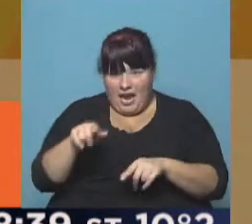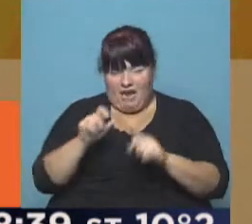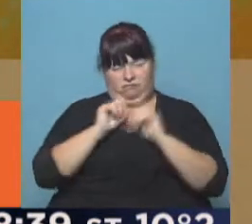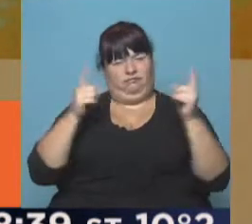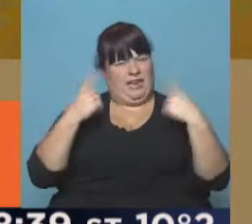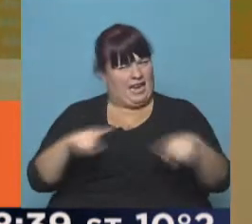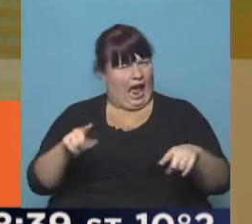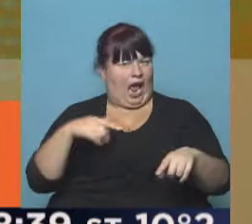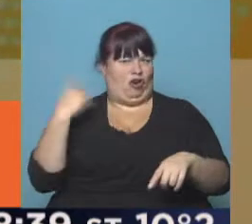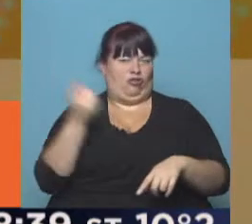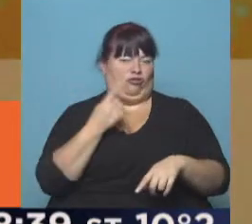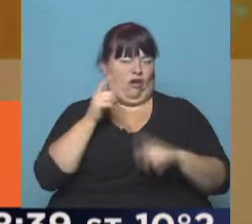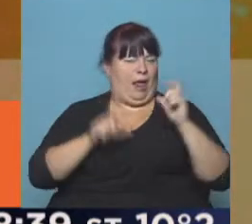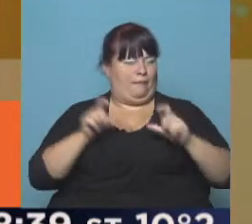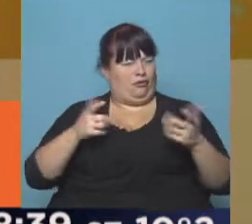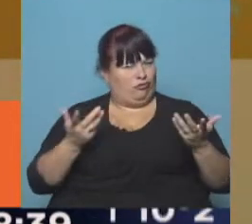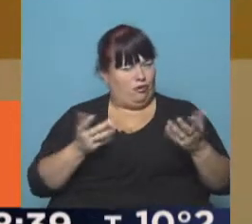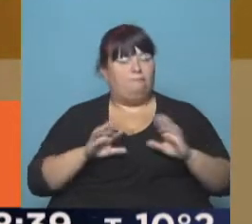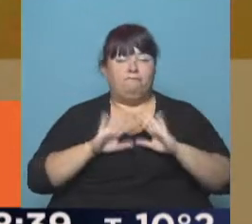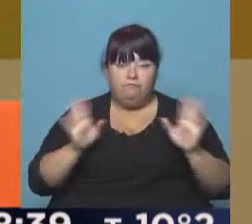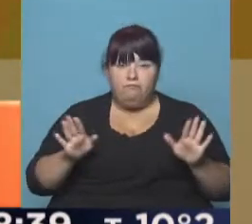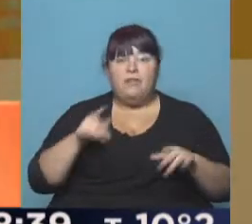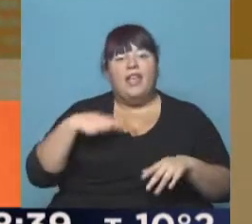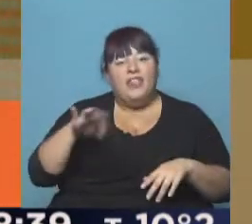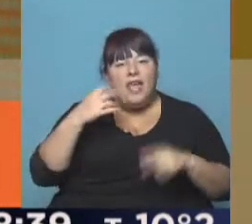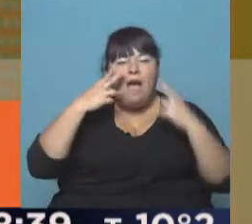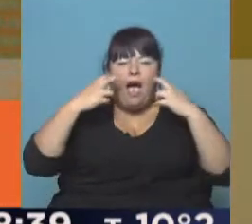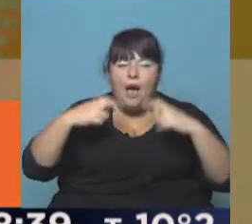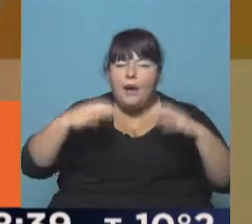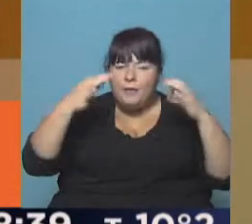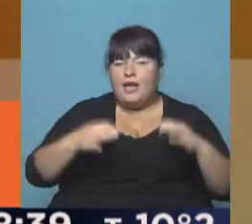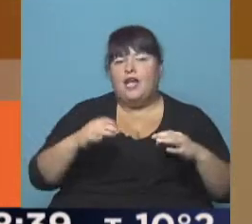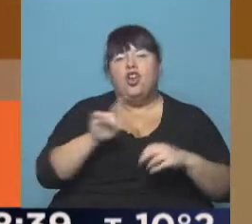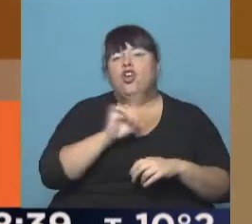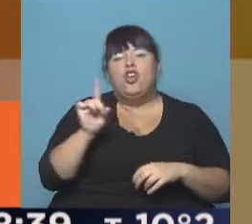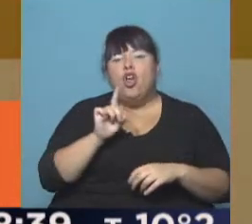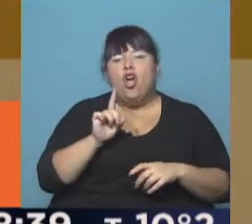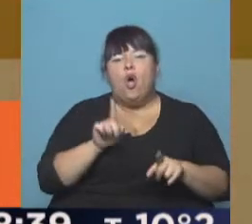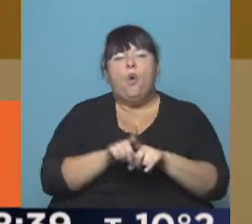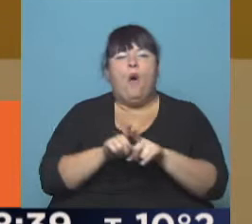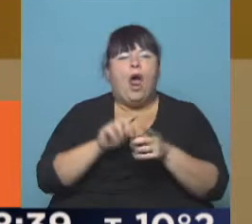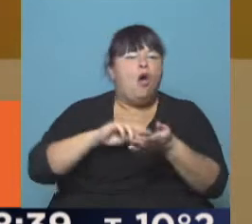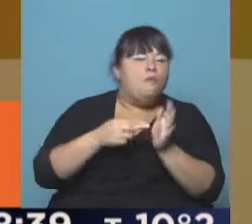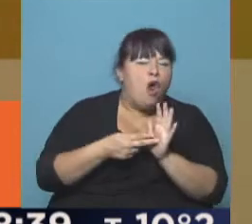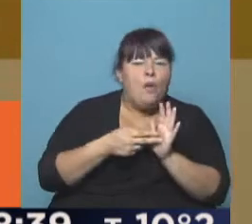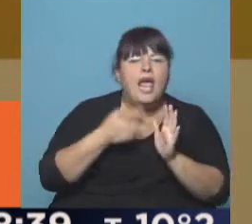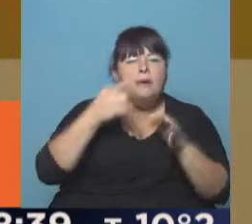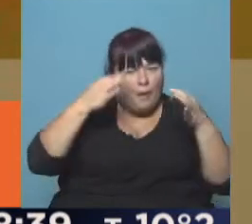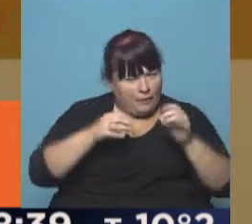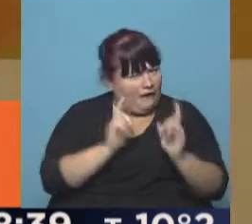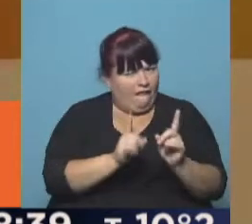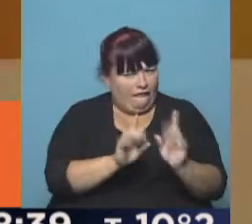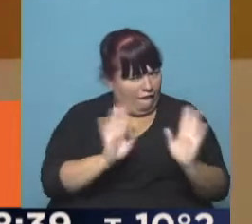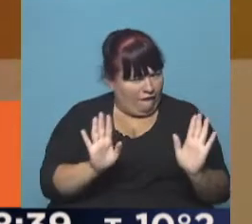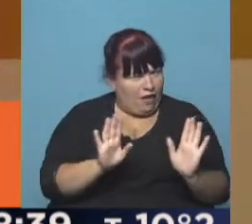atención de cualquier de cualquier funcionario por lo tanto se tienen que revisar y no hay que tener ningún problema de las que están bien se van a